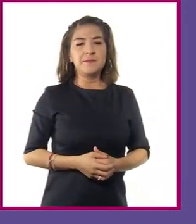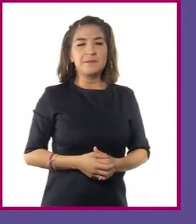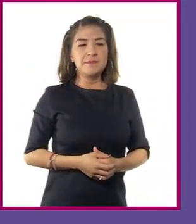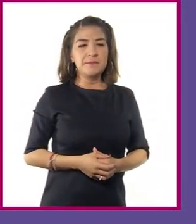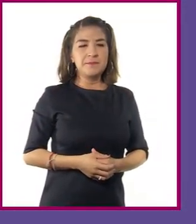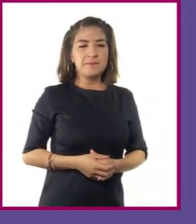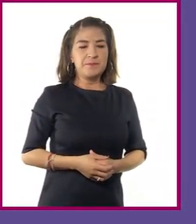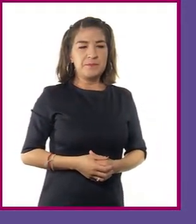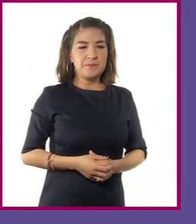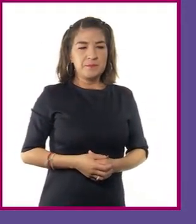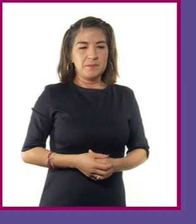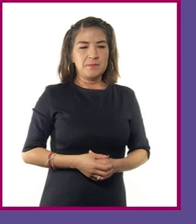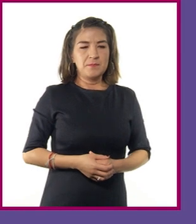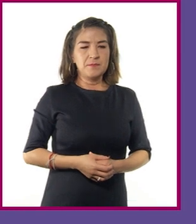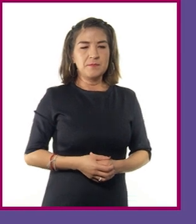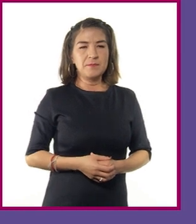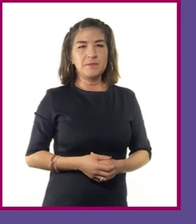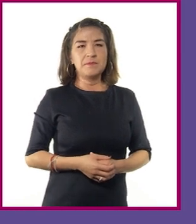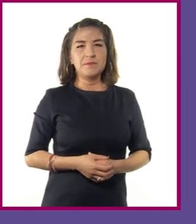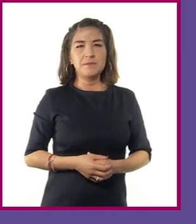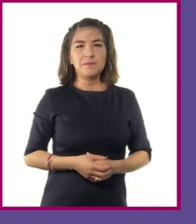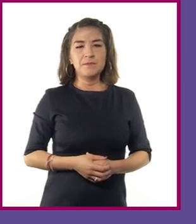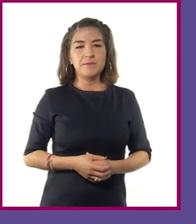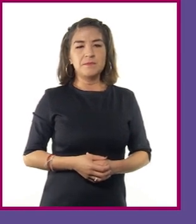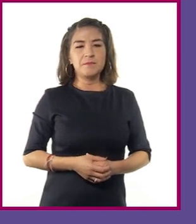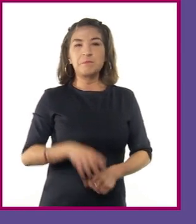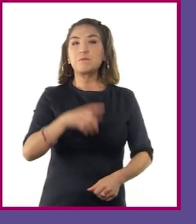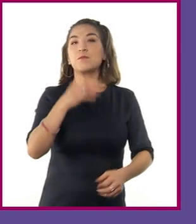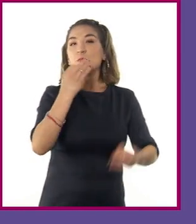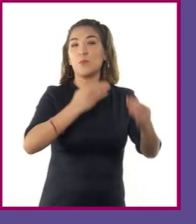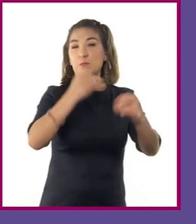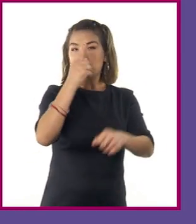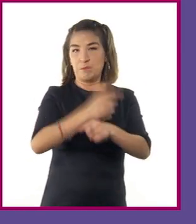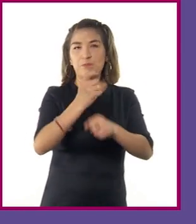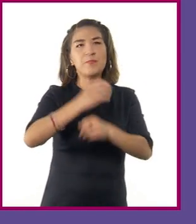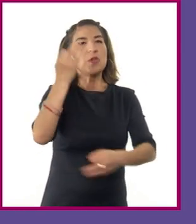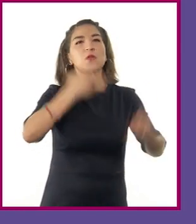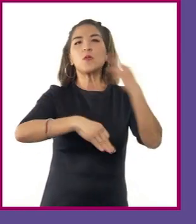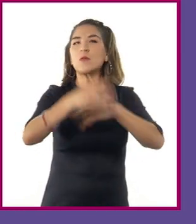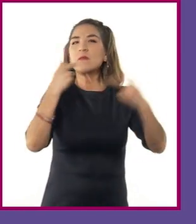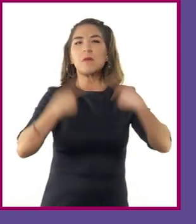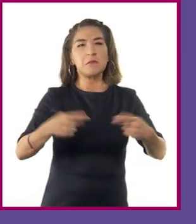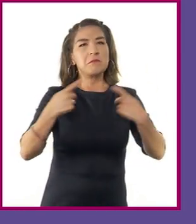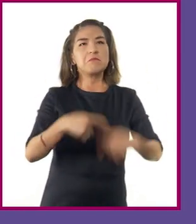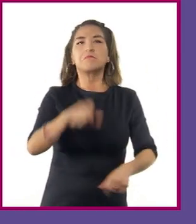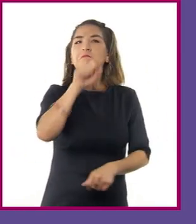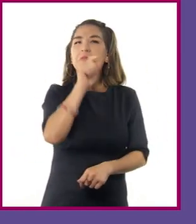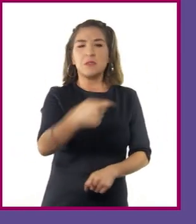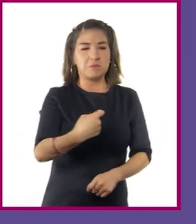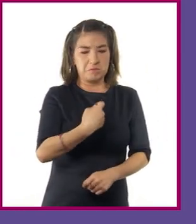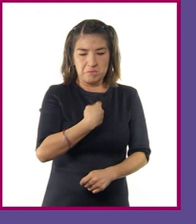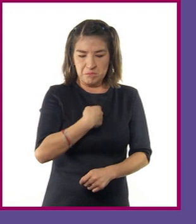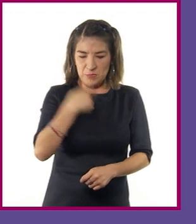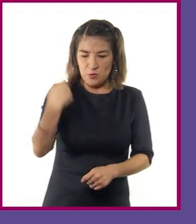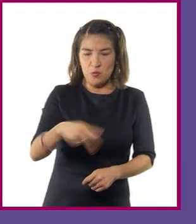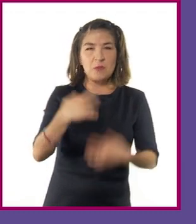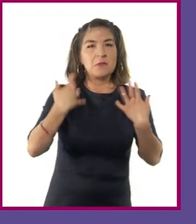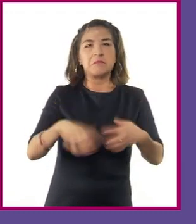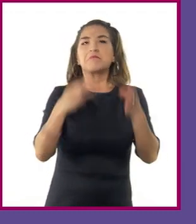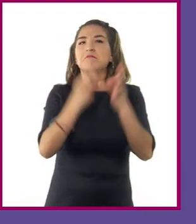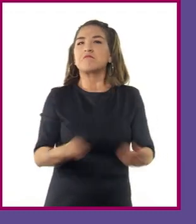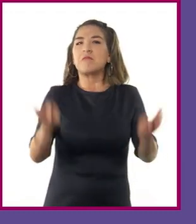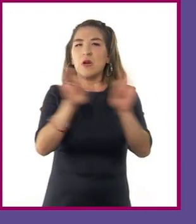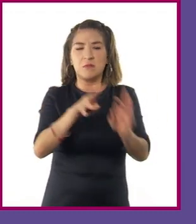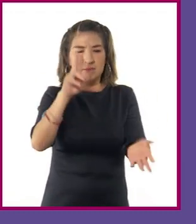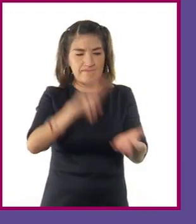Primero, todas las personas tienen la misma dignidad. Cada persona es valiosa y merecedora